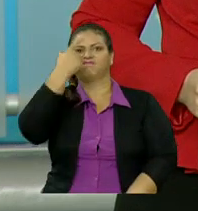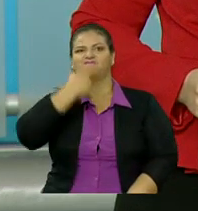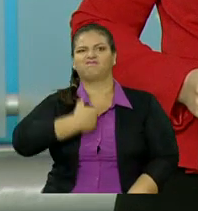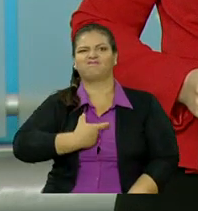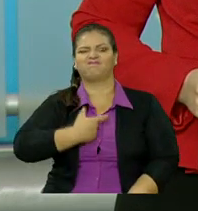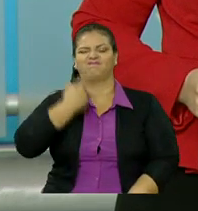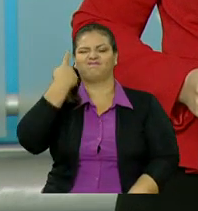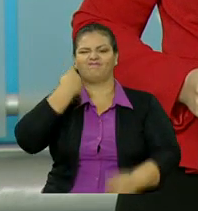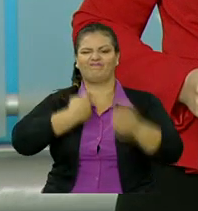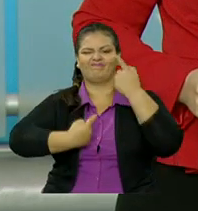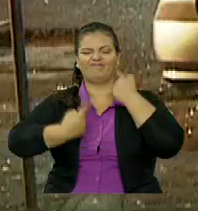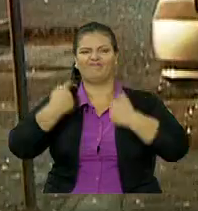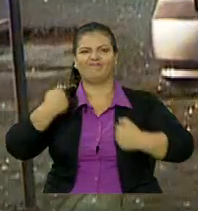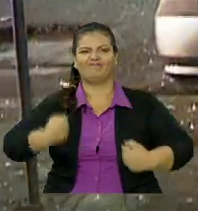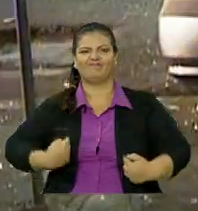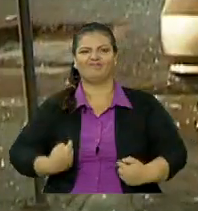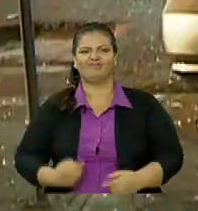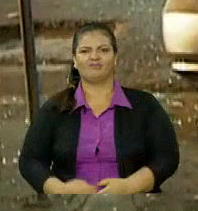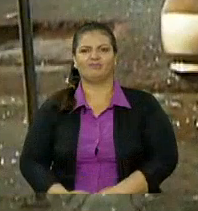tránsito.